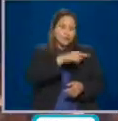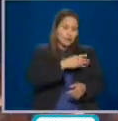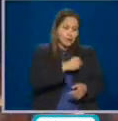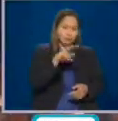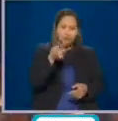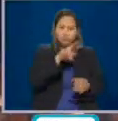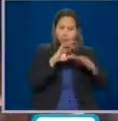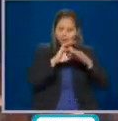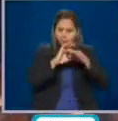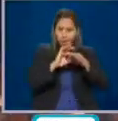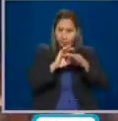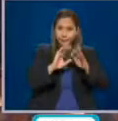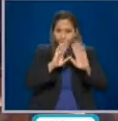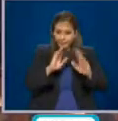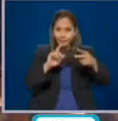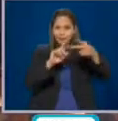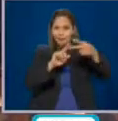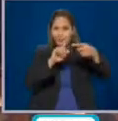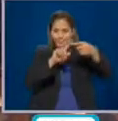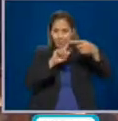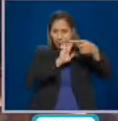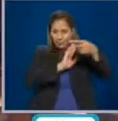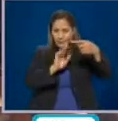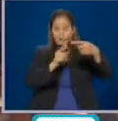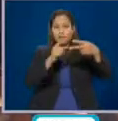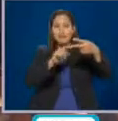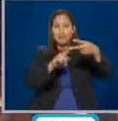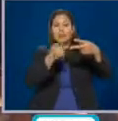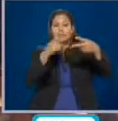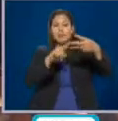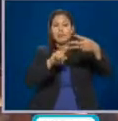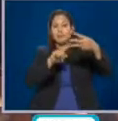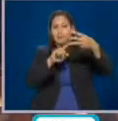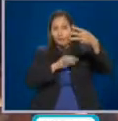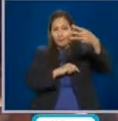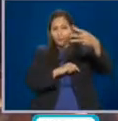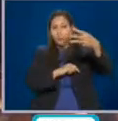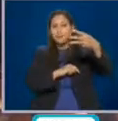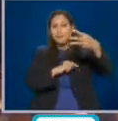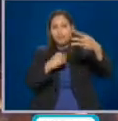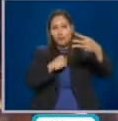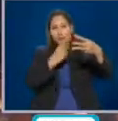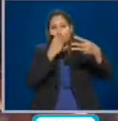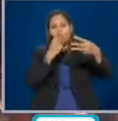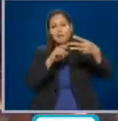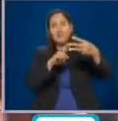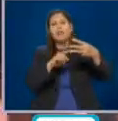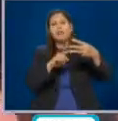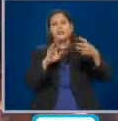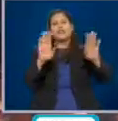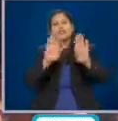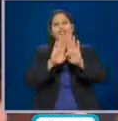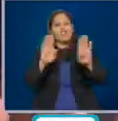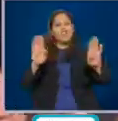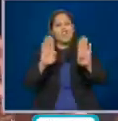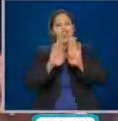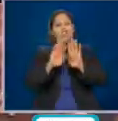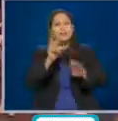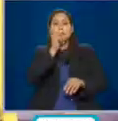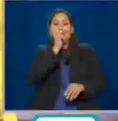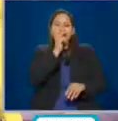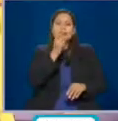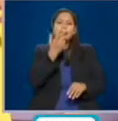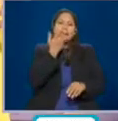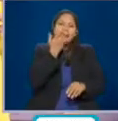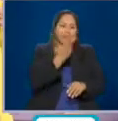a profundidad, ¿sale? De ahí surge el tercero, que es el que yo le llamo de closet, que el papá quiere estar, ¿no? O